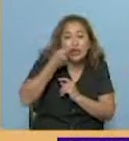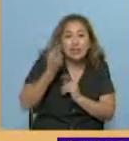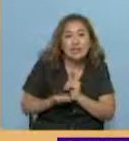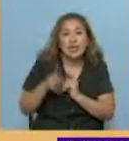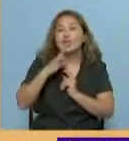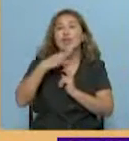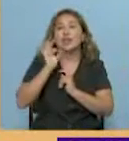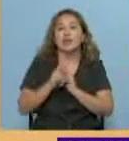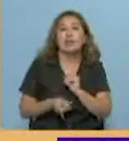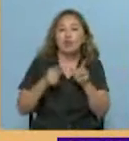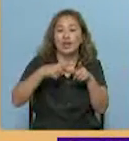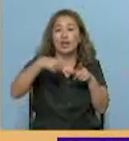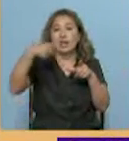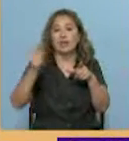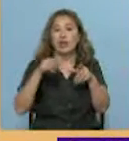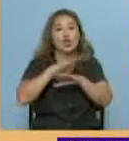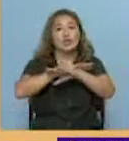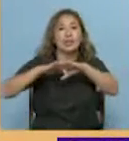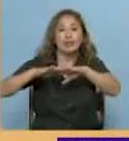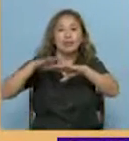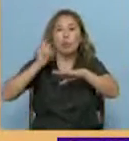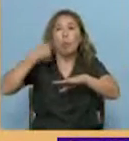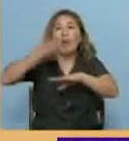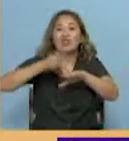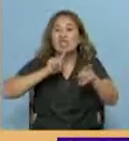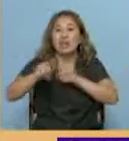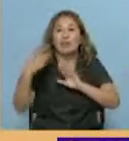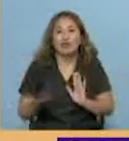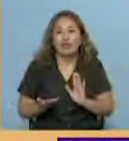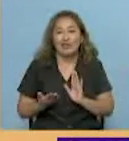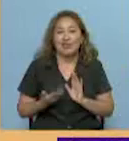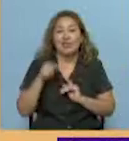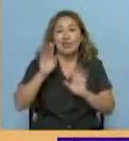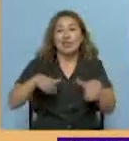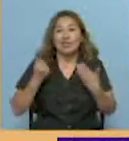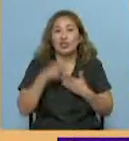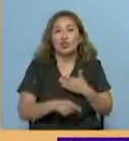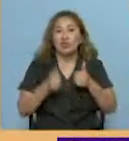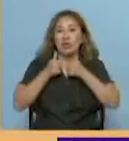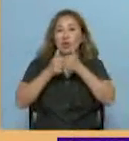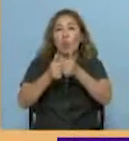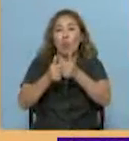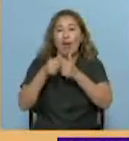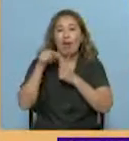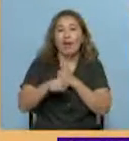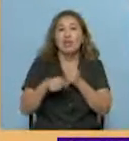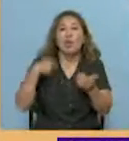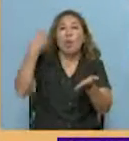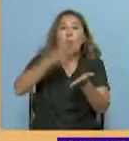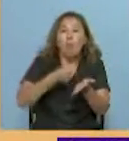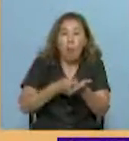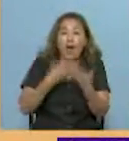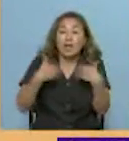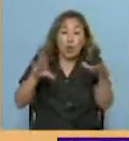entendemos que el precio del tabaco se lo debe fijar lo más pronto posible por eso acompaña y respalda este precio razonable